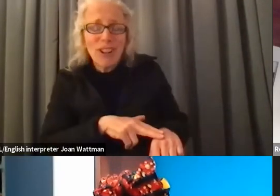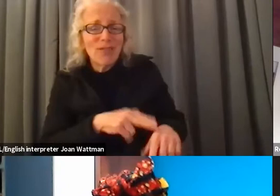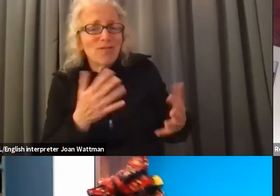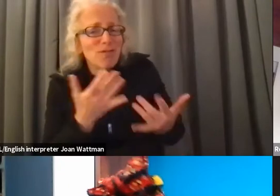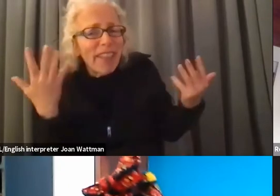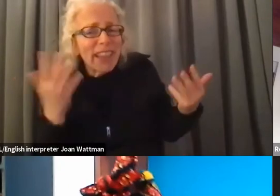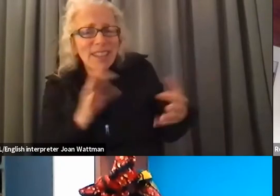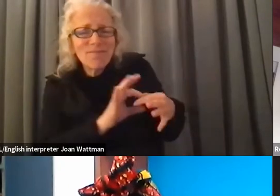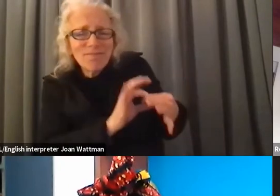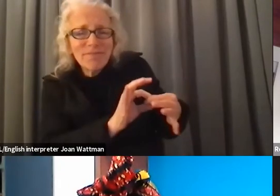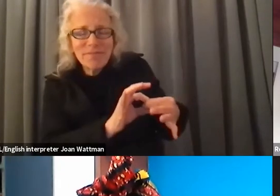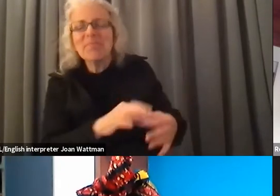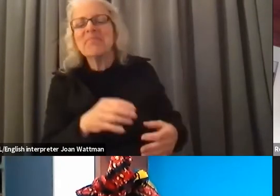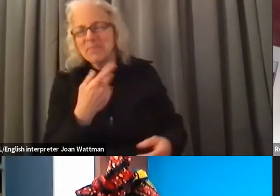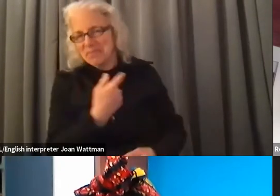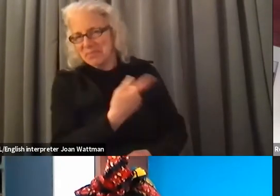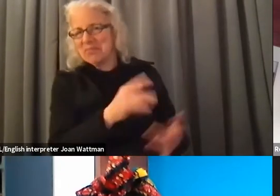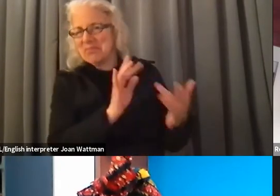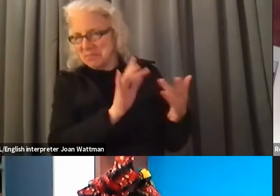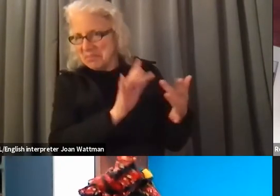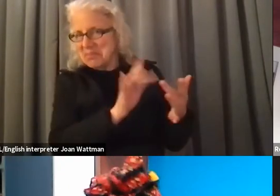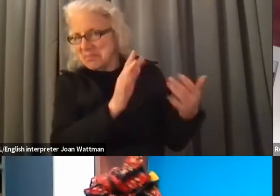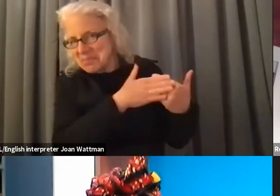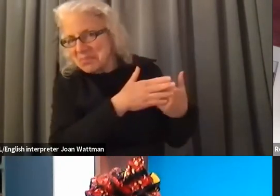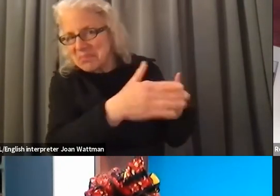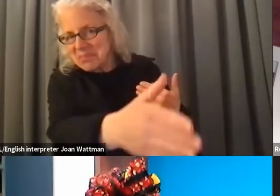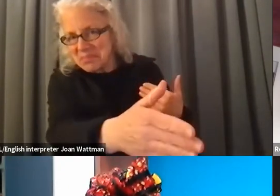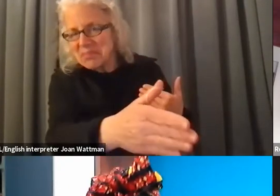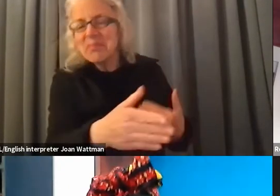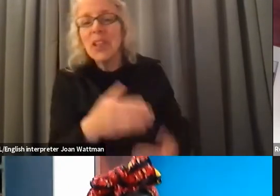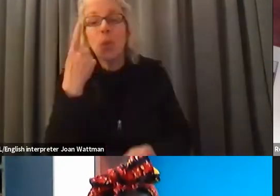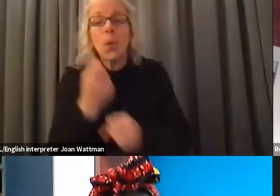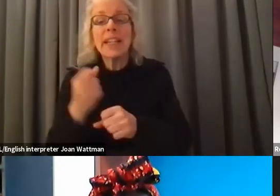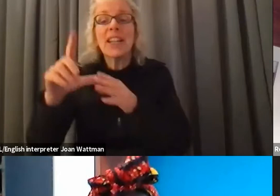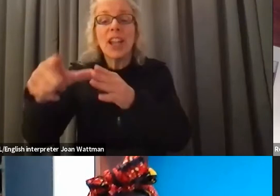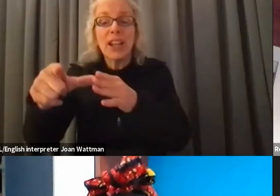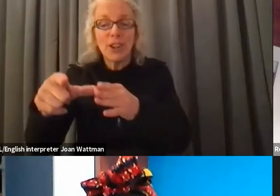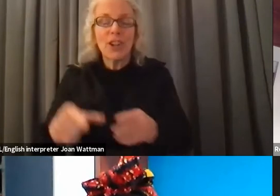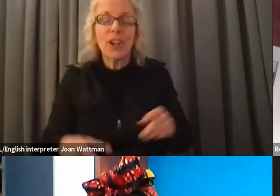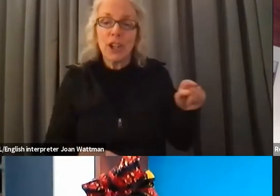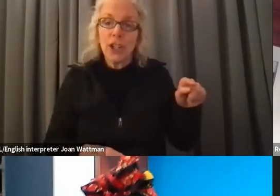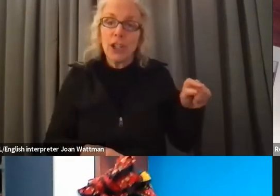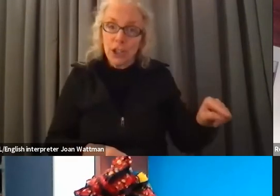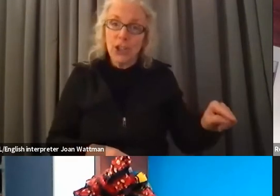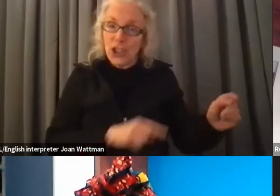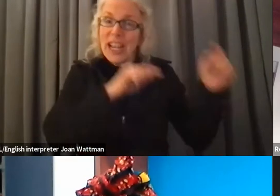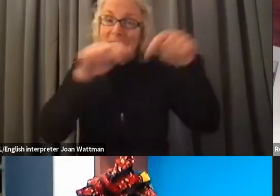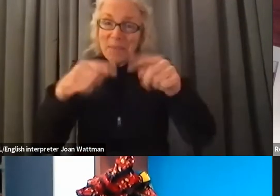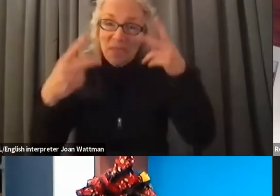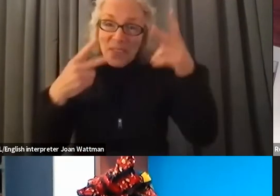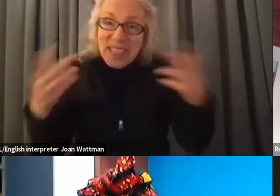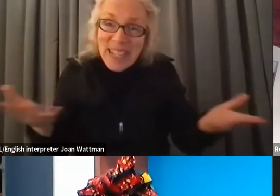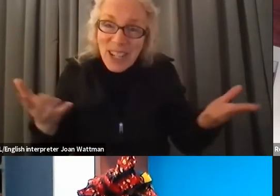tarde vino a visitarme mientras planeábamos su primer viaje internacional para reunirse con Angela Davis y